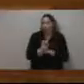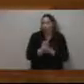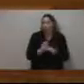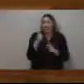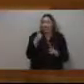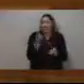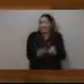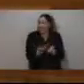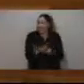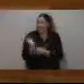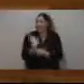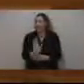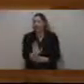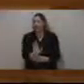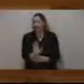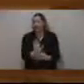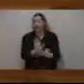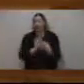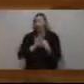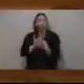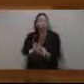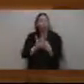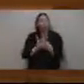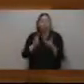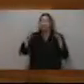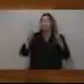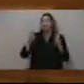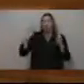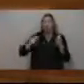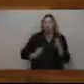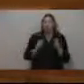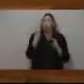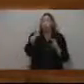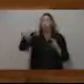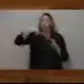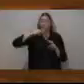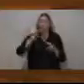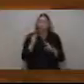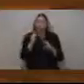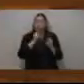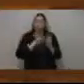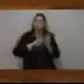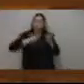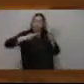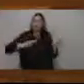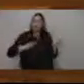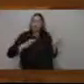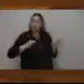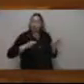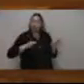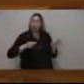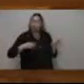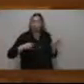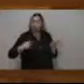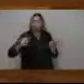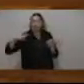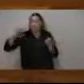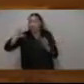que giran alrededor de una cuestión, esos 2.000 metros de distancia respecto a los núcleos urbanos.